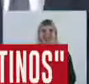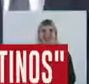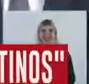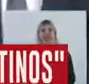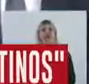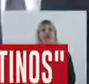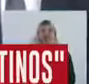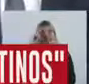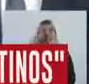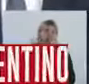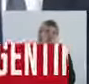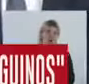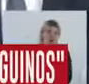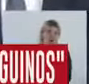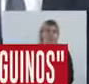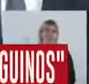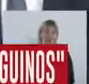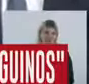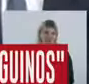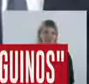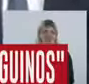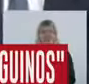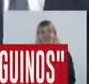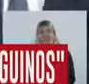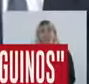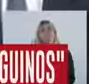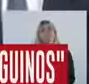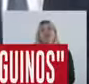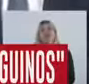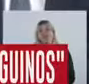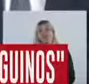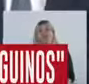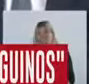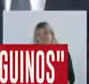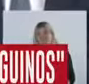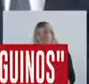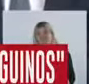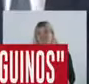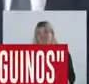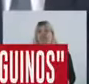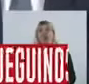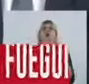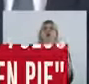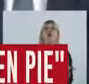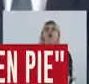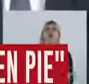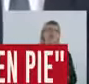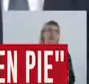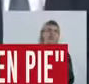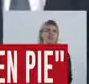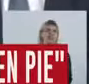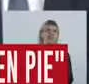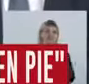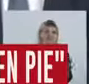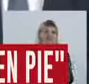Jorge, como yo, somos peronistas. Y muchos, y los que somos peronistas, nunca nos conformamos con lo